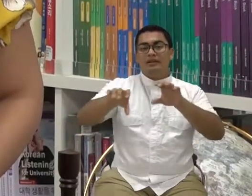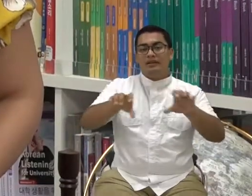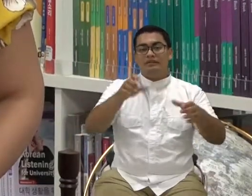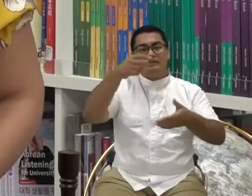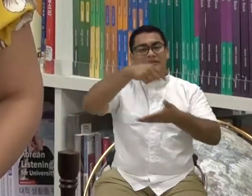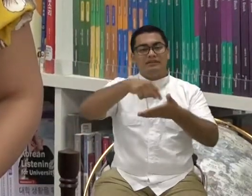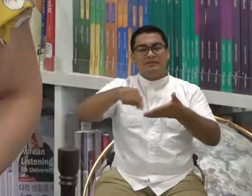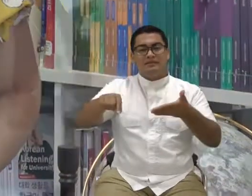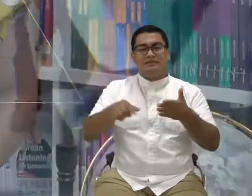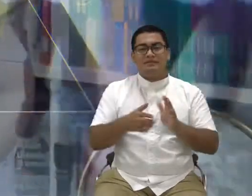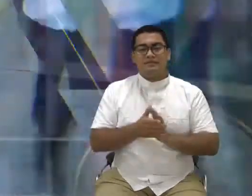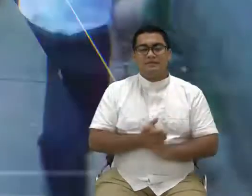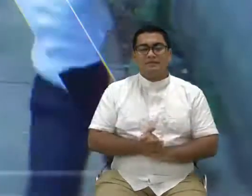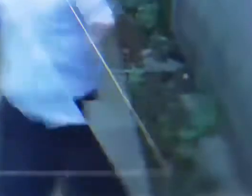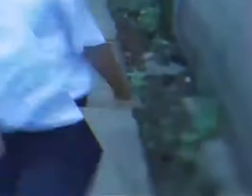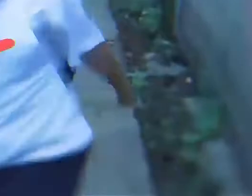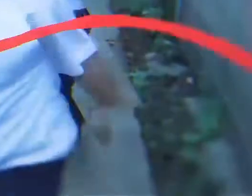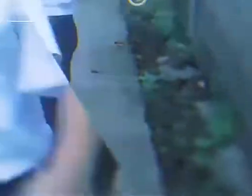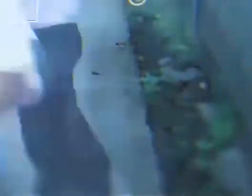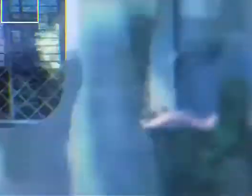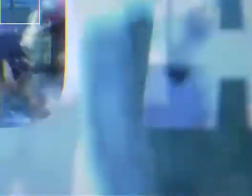actividades de la semana.